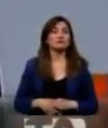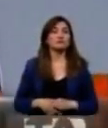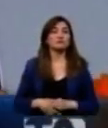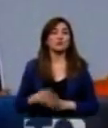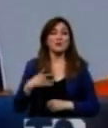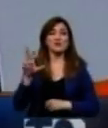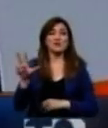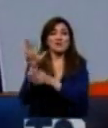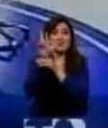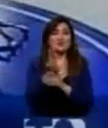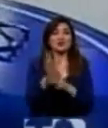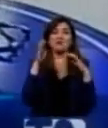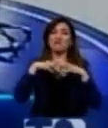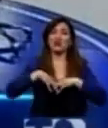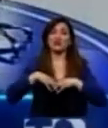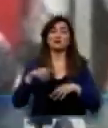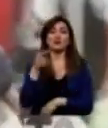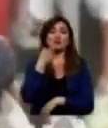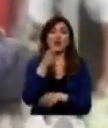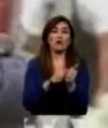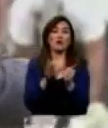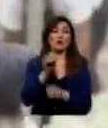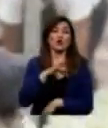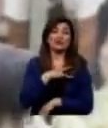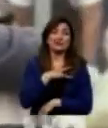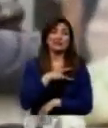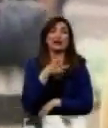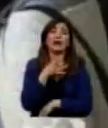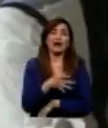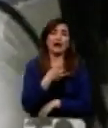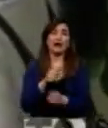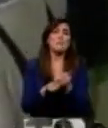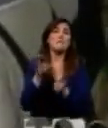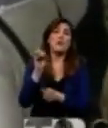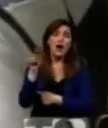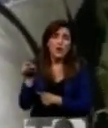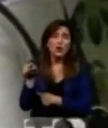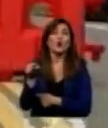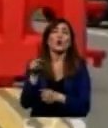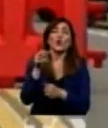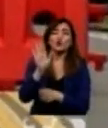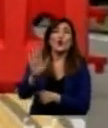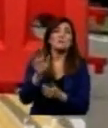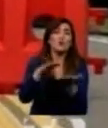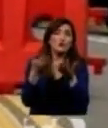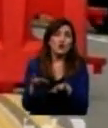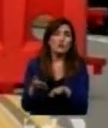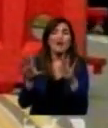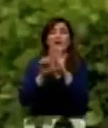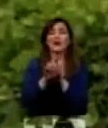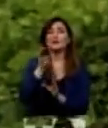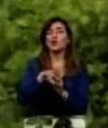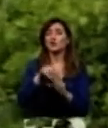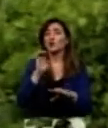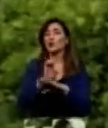vida y es un fracaso. Pero no solo lo dice desde el dolor el hermano de uno de los periodistas asesinados. Las leyes de nuestro